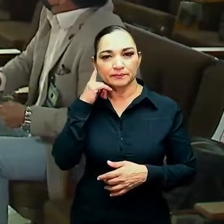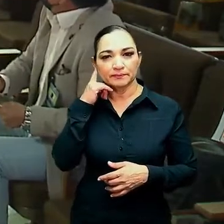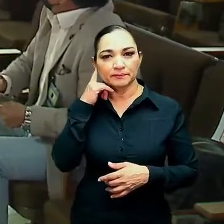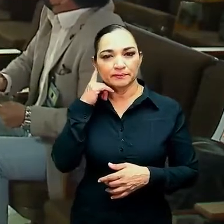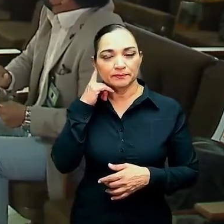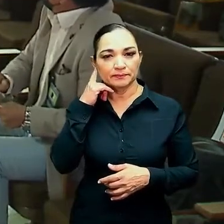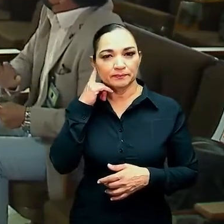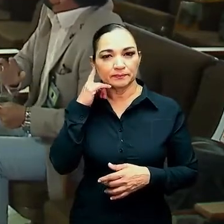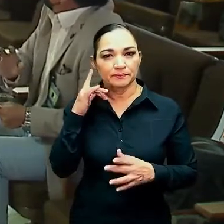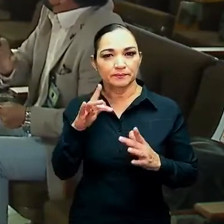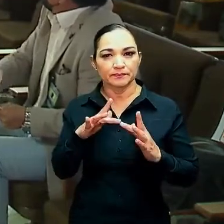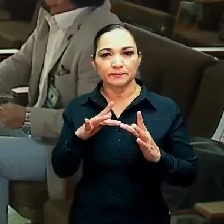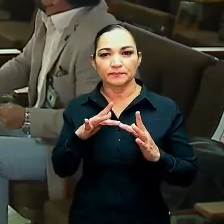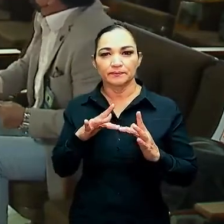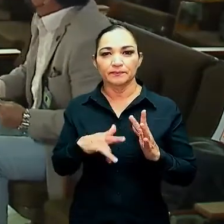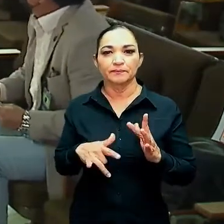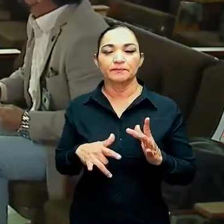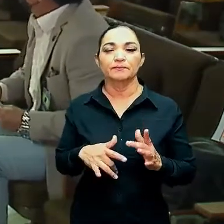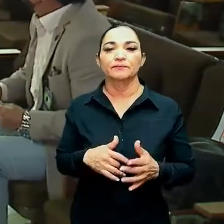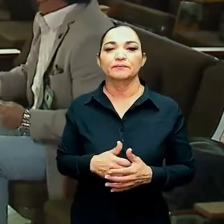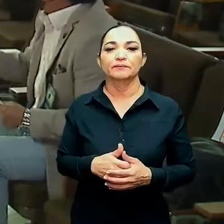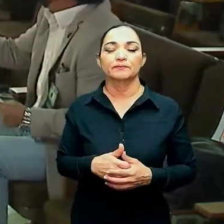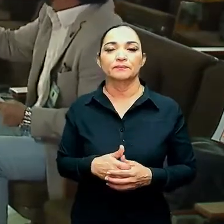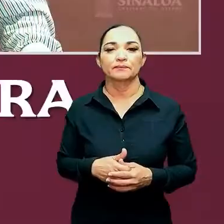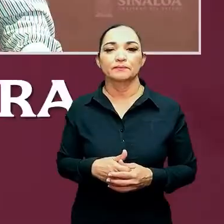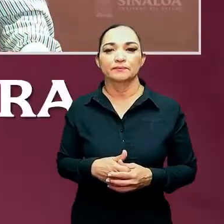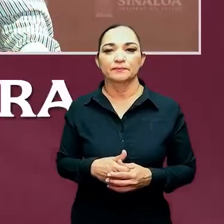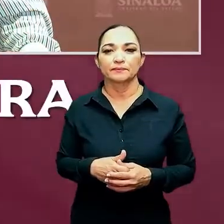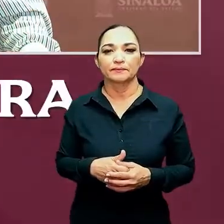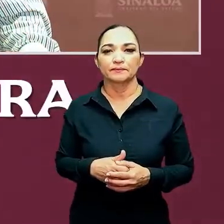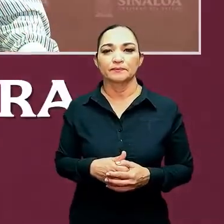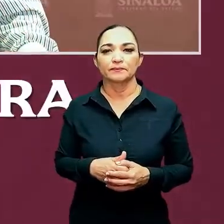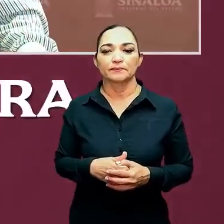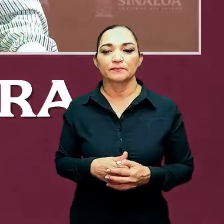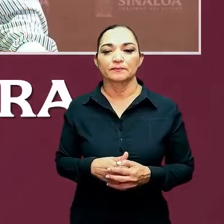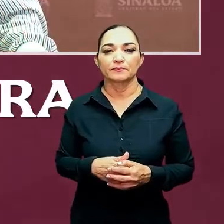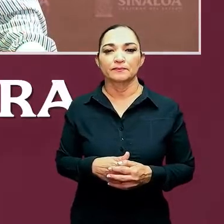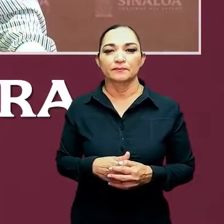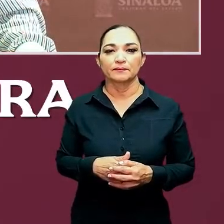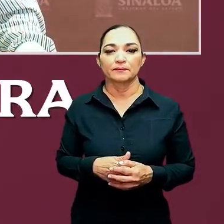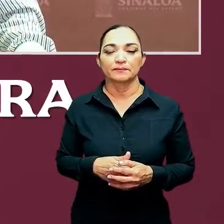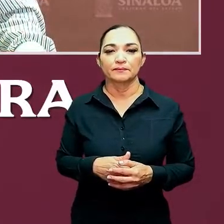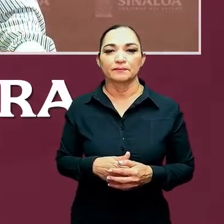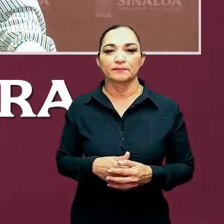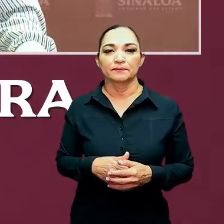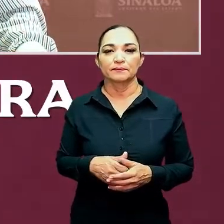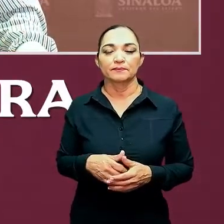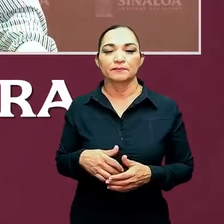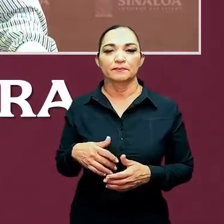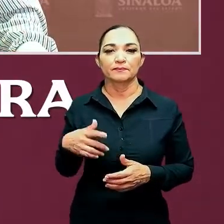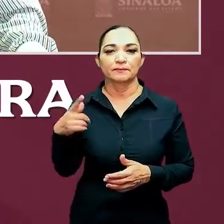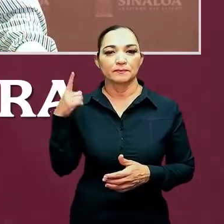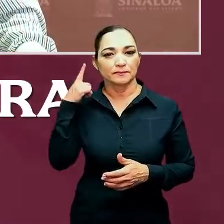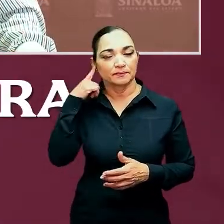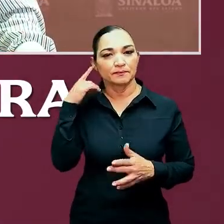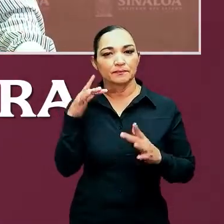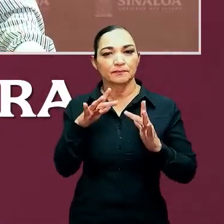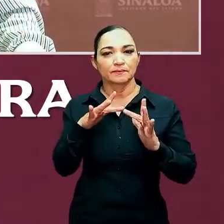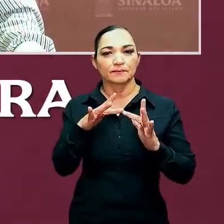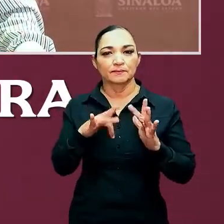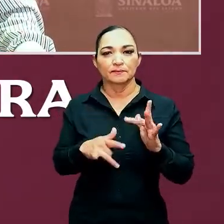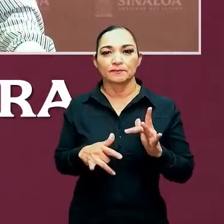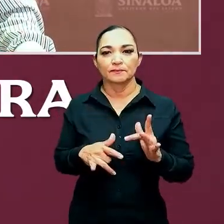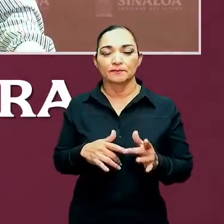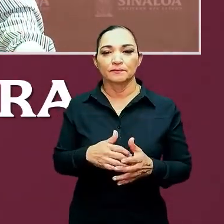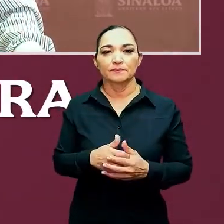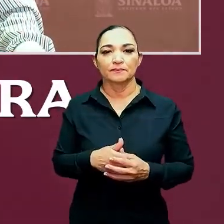de pesos son los que se destinaron a estos estadios y miles de millones de pesos se pierden porque se les concesiona con todos